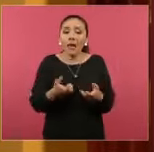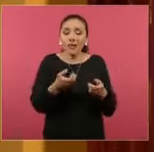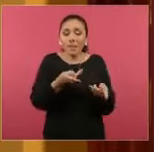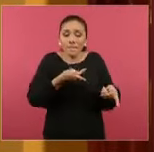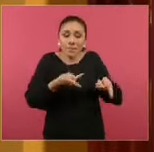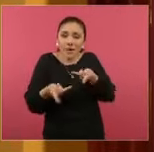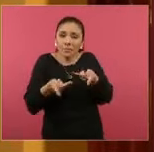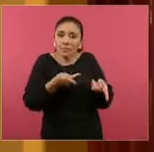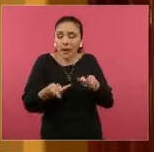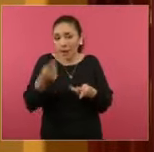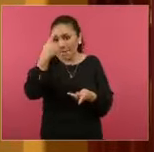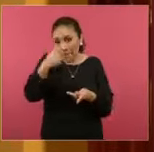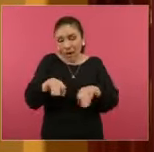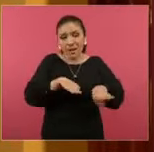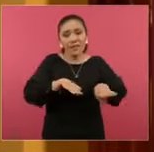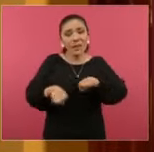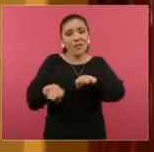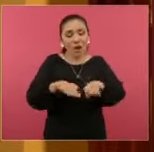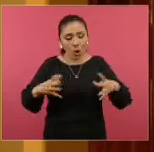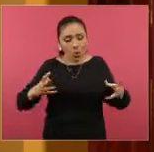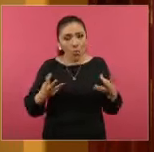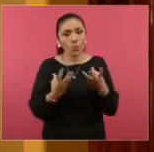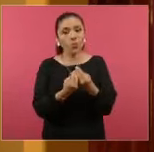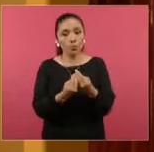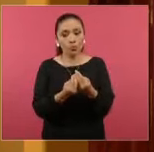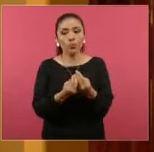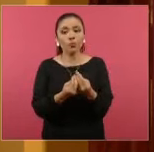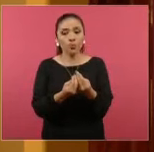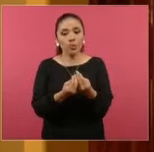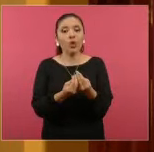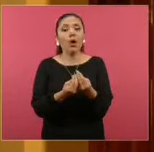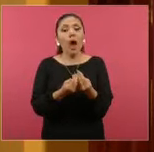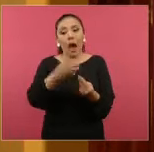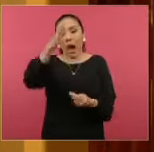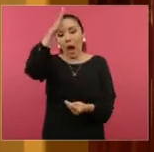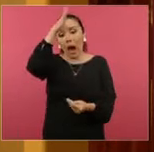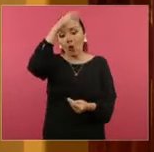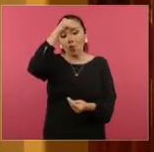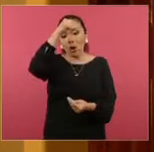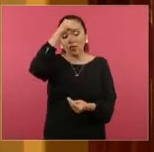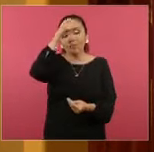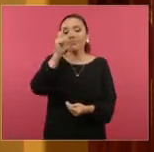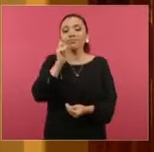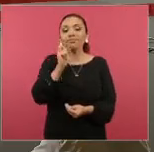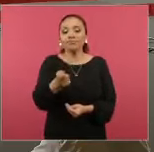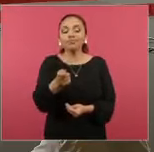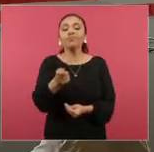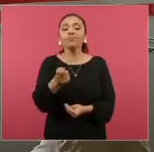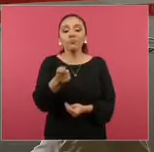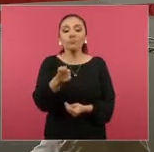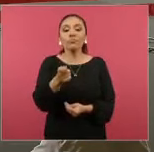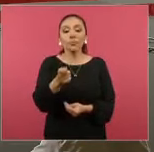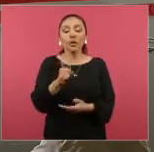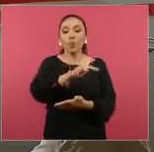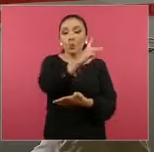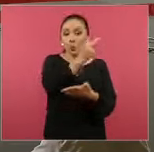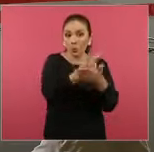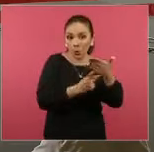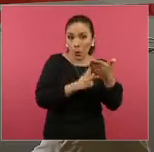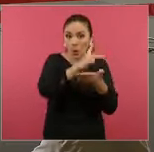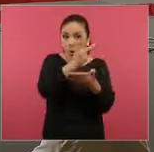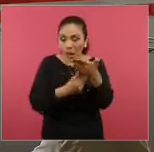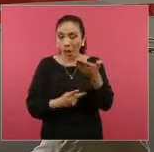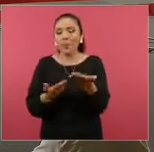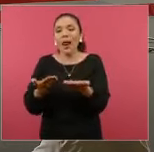organizarse para colaborar en términos de que tanto los programas como